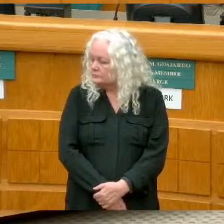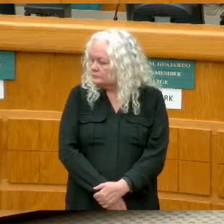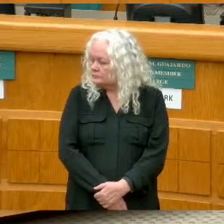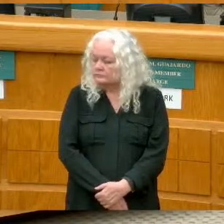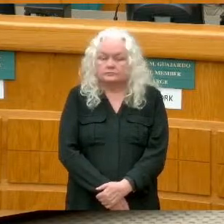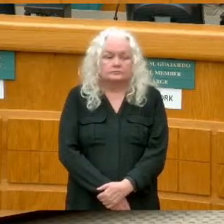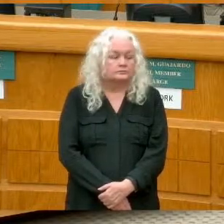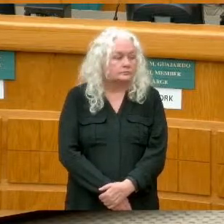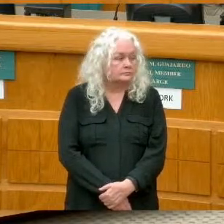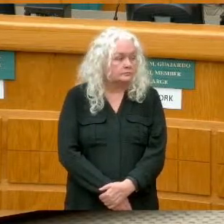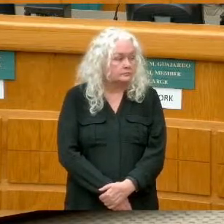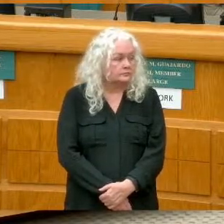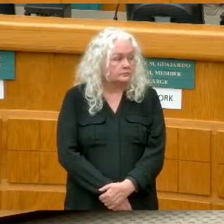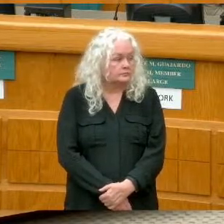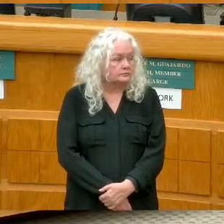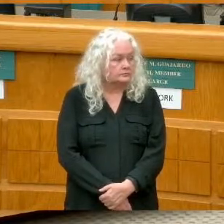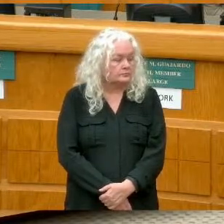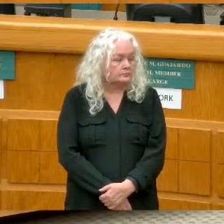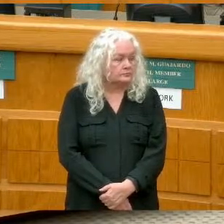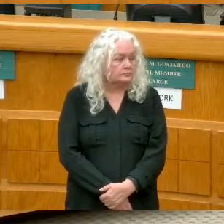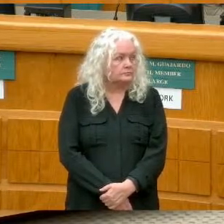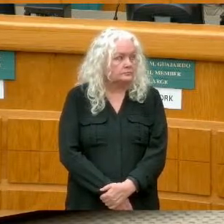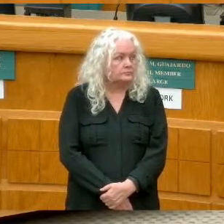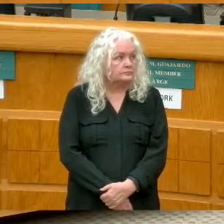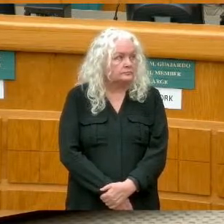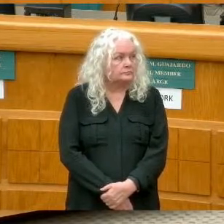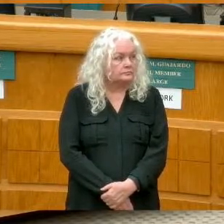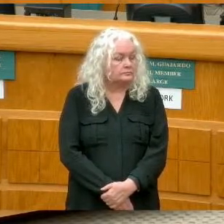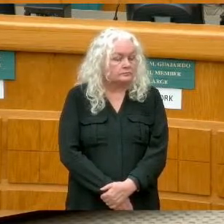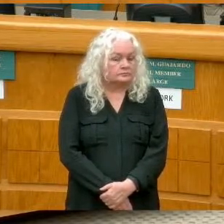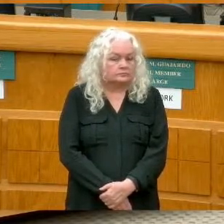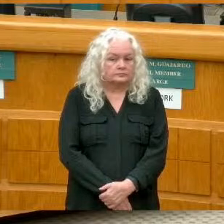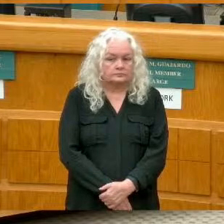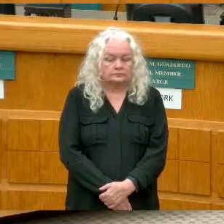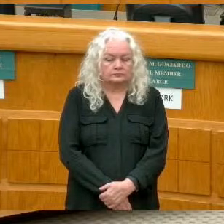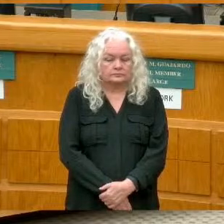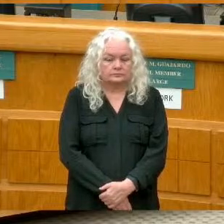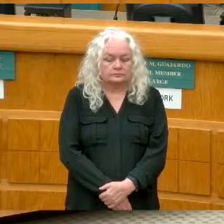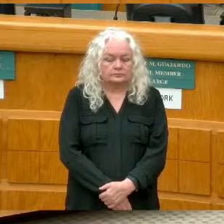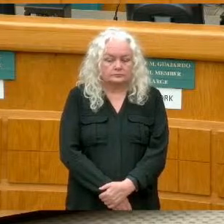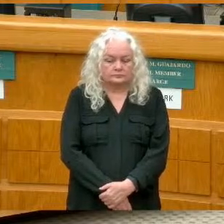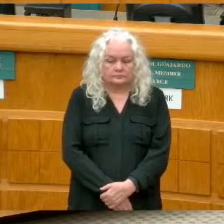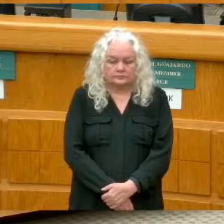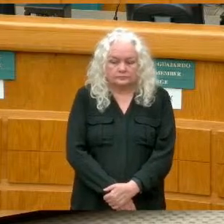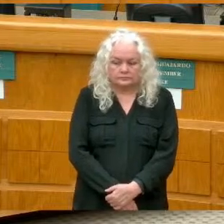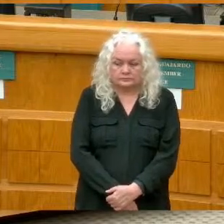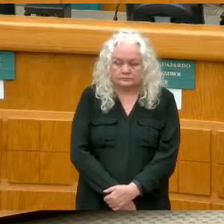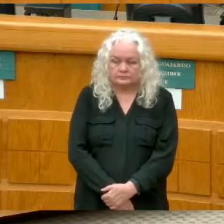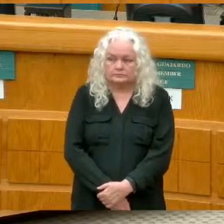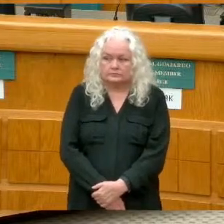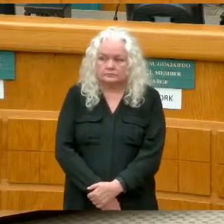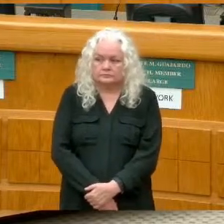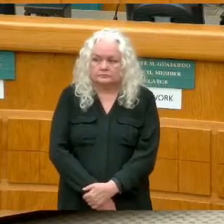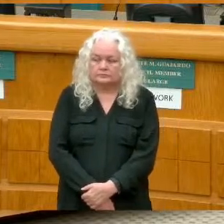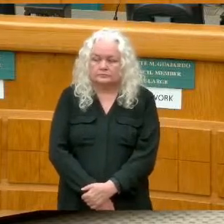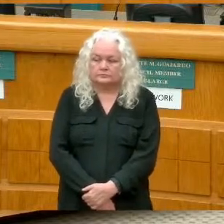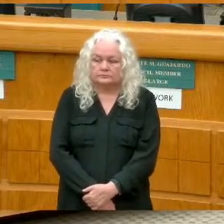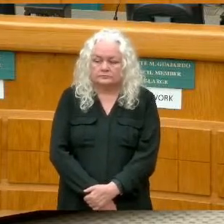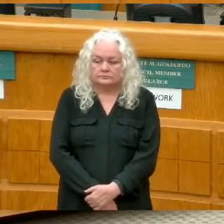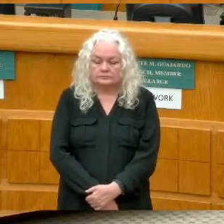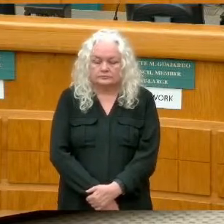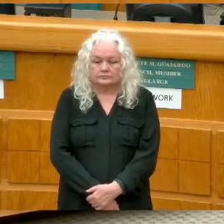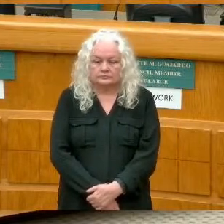están y lleven ahí a cabo su cuarentena y no regresen a su casa, ya que el viajar pone en riesgo a más personas, así como a los miembros de su